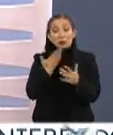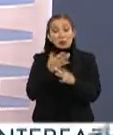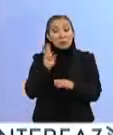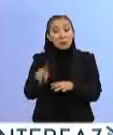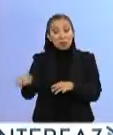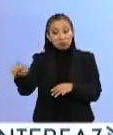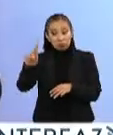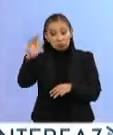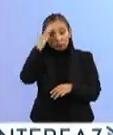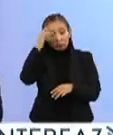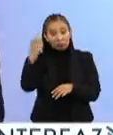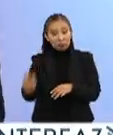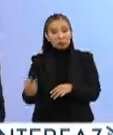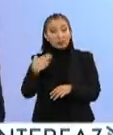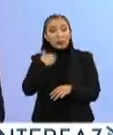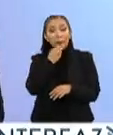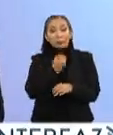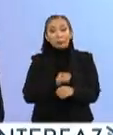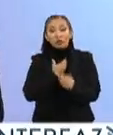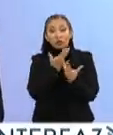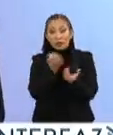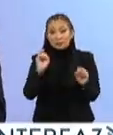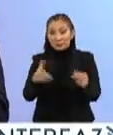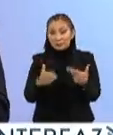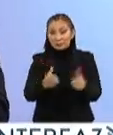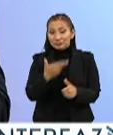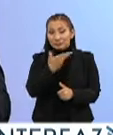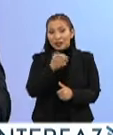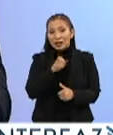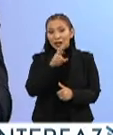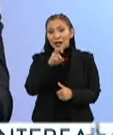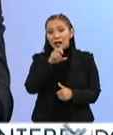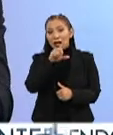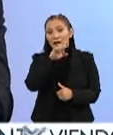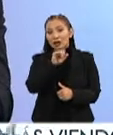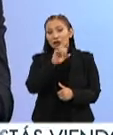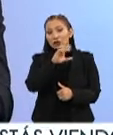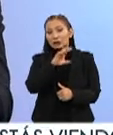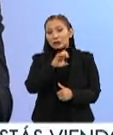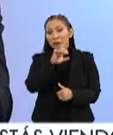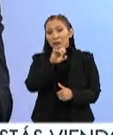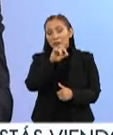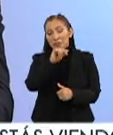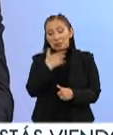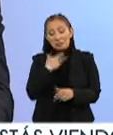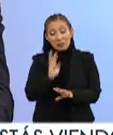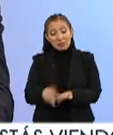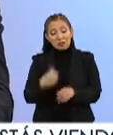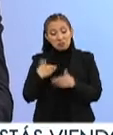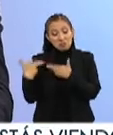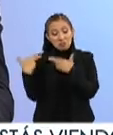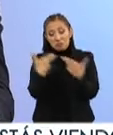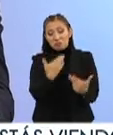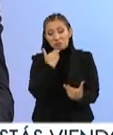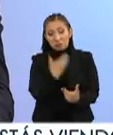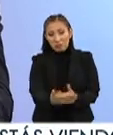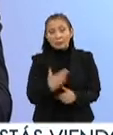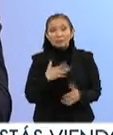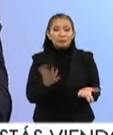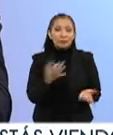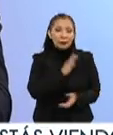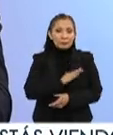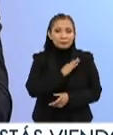gran reconocimiento a este poeta chapaneco, como decía Heraclio Cepeda, que por supuesto deja un gran legado. Así que,